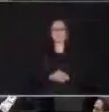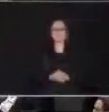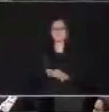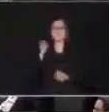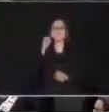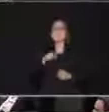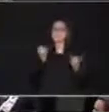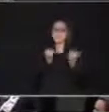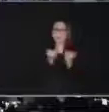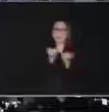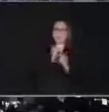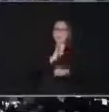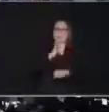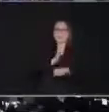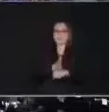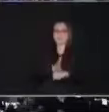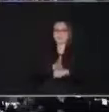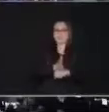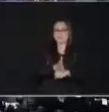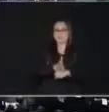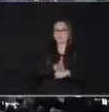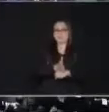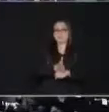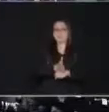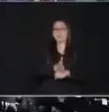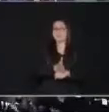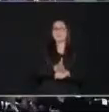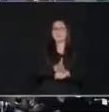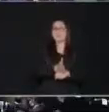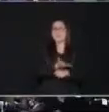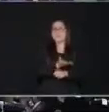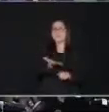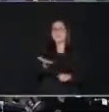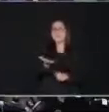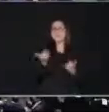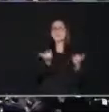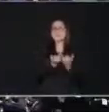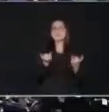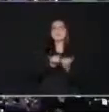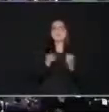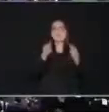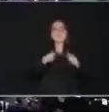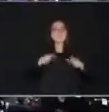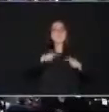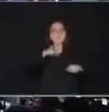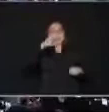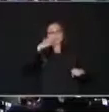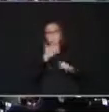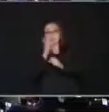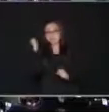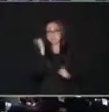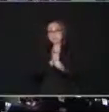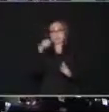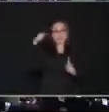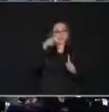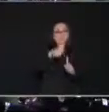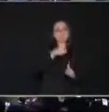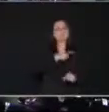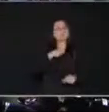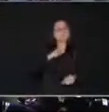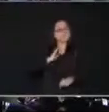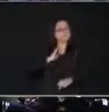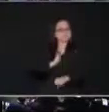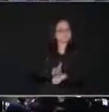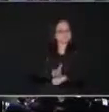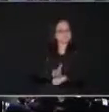que sí. Que les amarre la mano a sus diputados, a sus senadores, a sus funcionarios. No, la corrupción es un cáncer mundial,